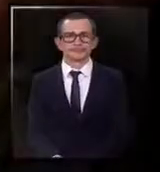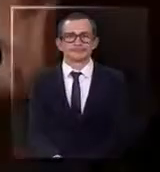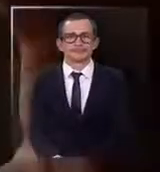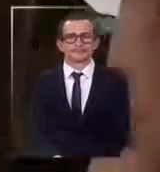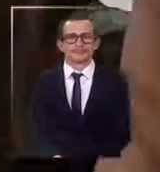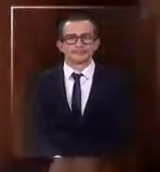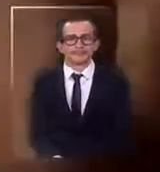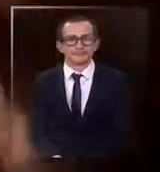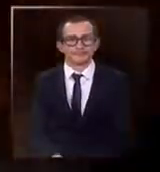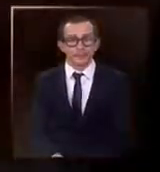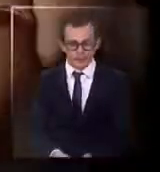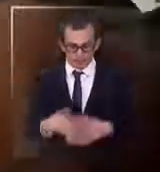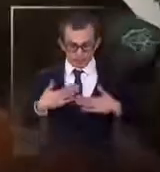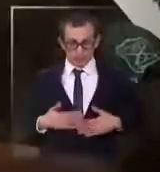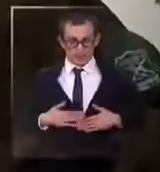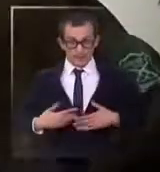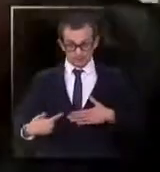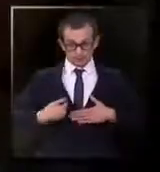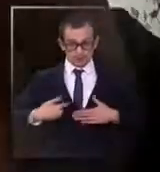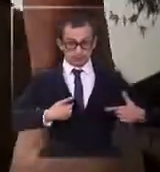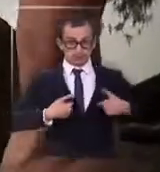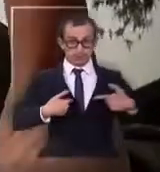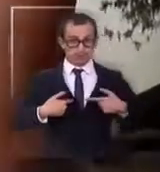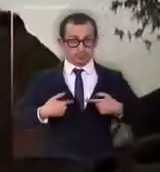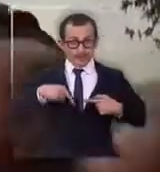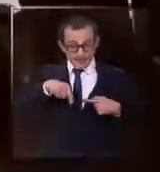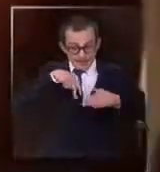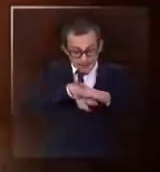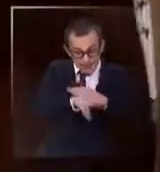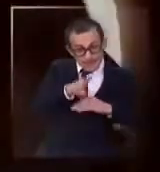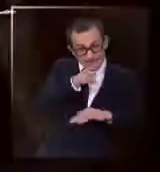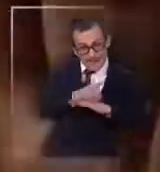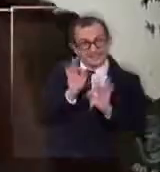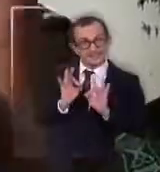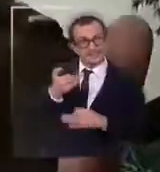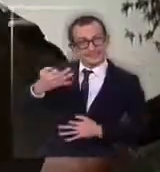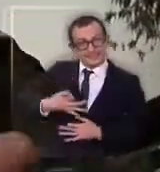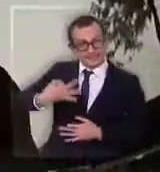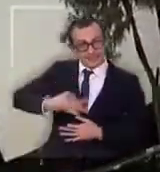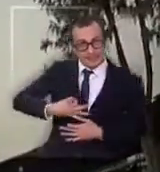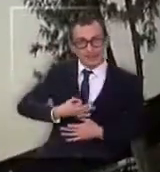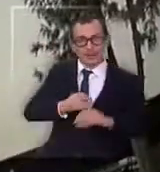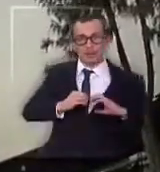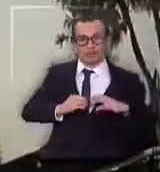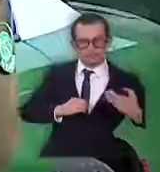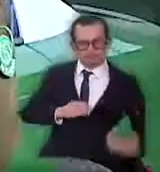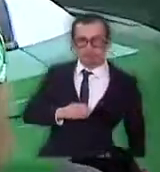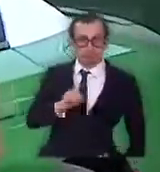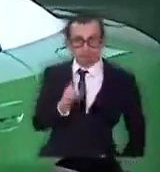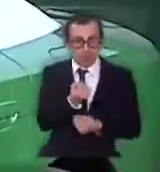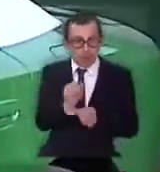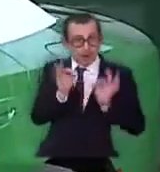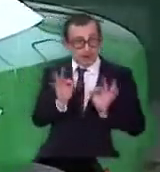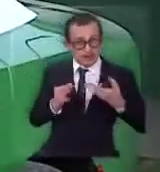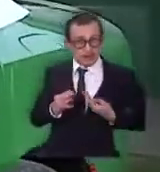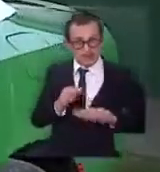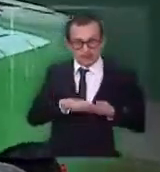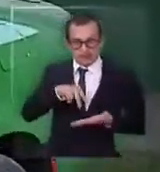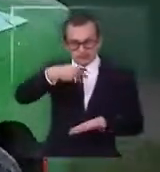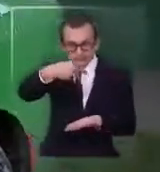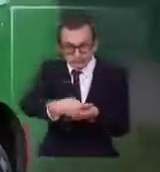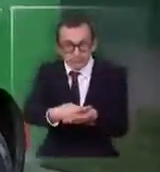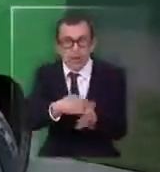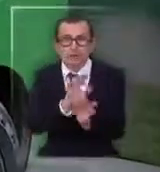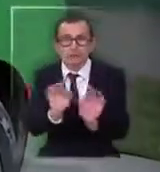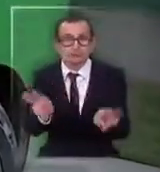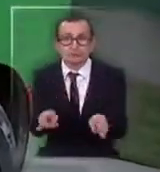Está usado el chaleco antibala, que permite tener la seguridad de que no se desprenda de ella, y ante caída no